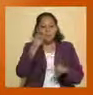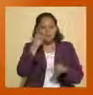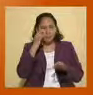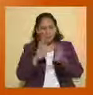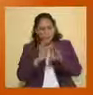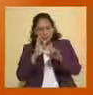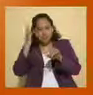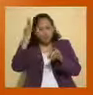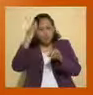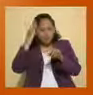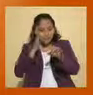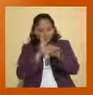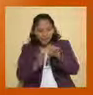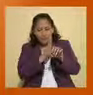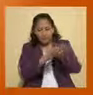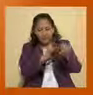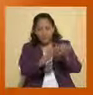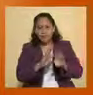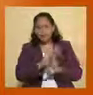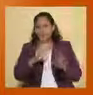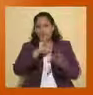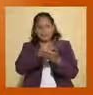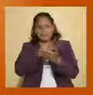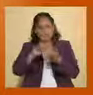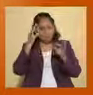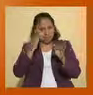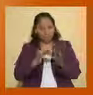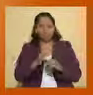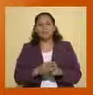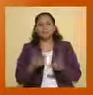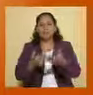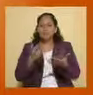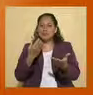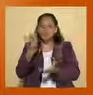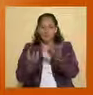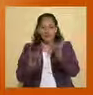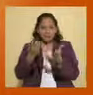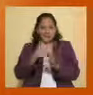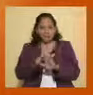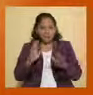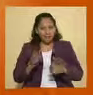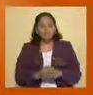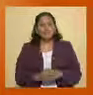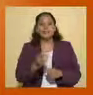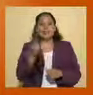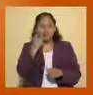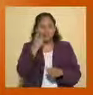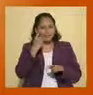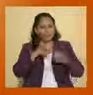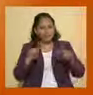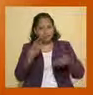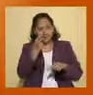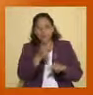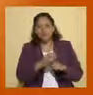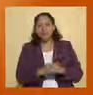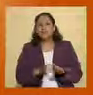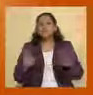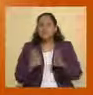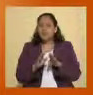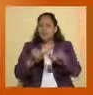claro Entonces ya está limpiecito precocido y algo algo diferente No no va a tener